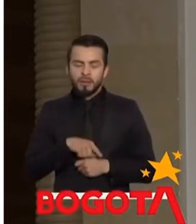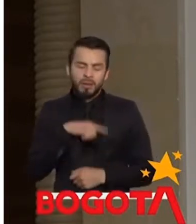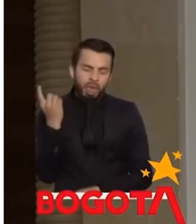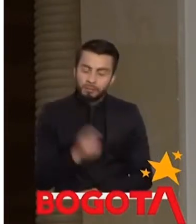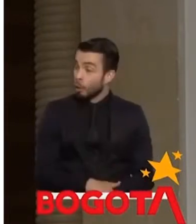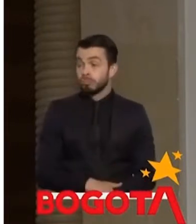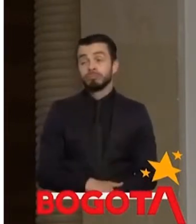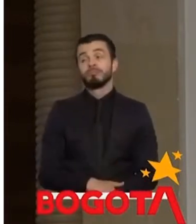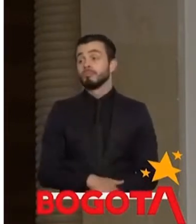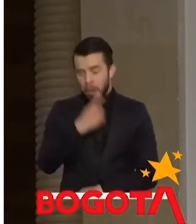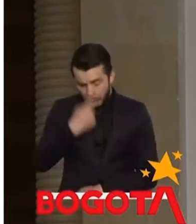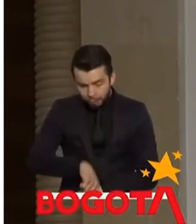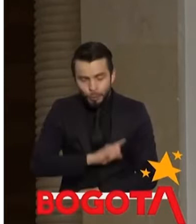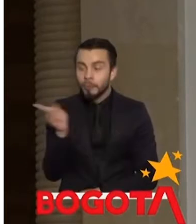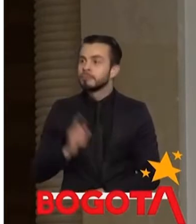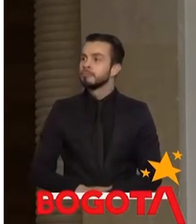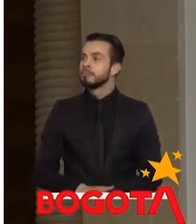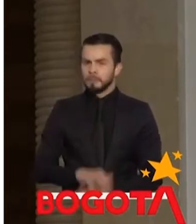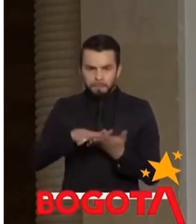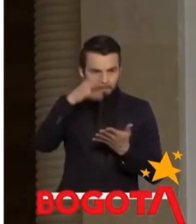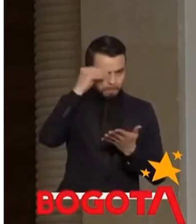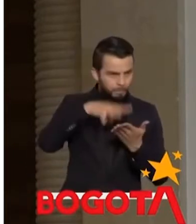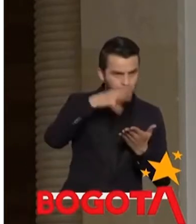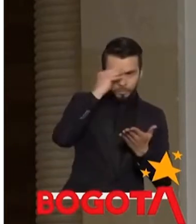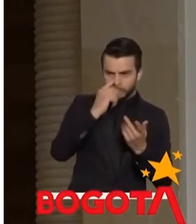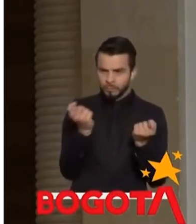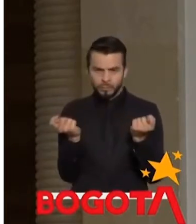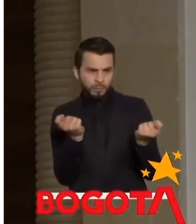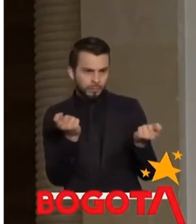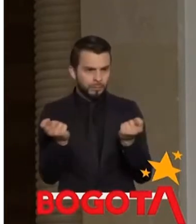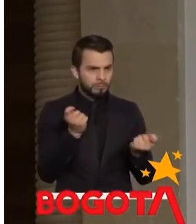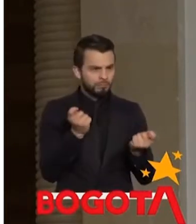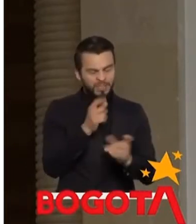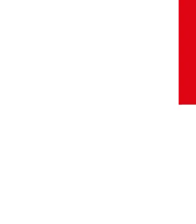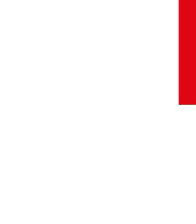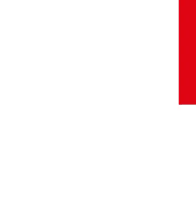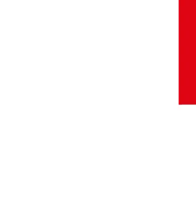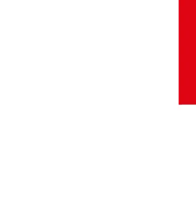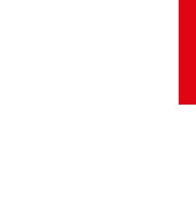que se adapta fácil y que nunca pierde la fe, que nunca pierde la esperanza.